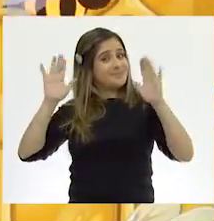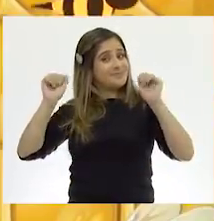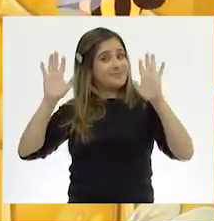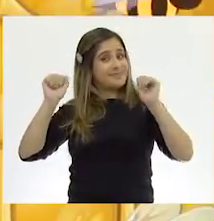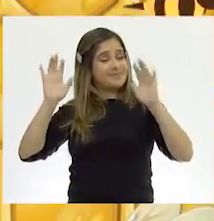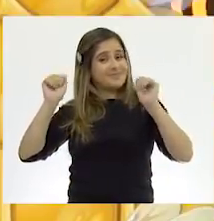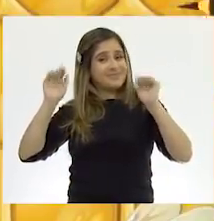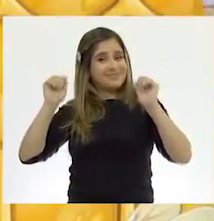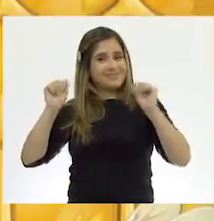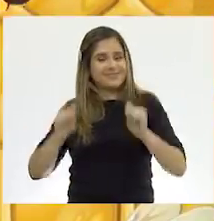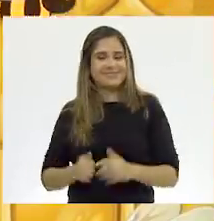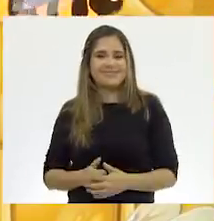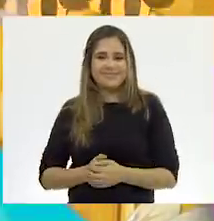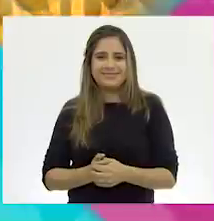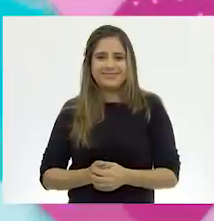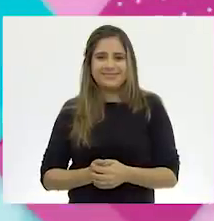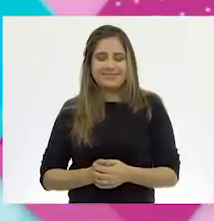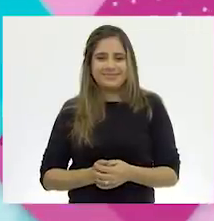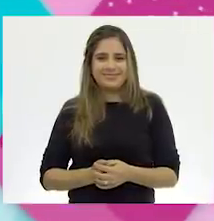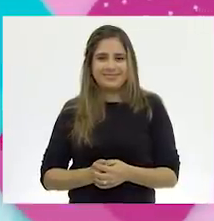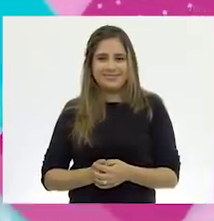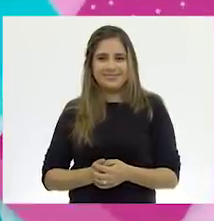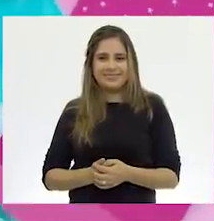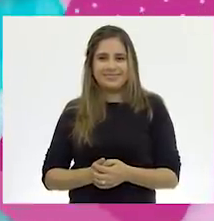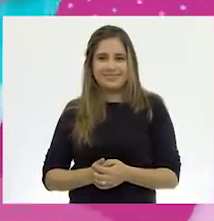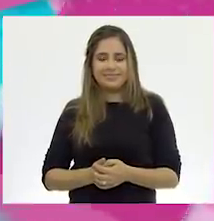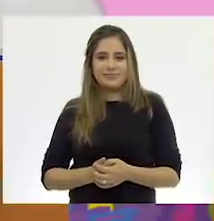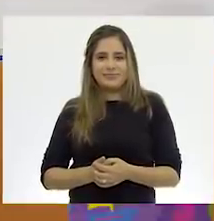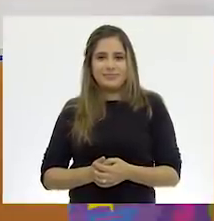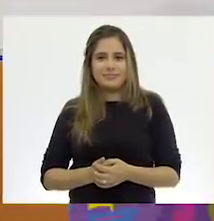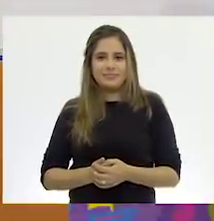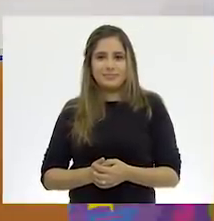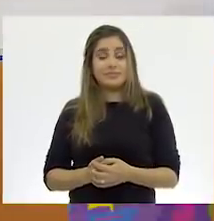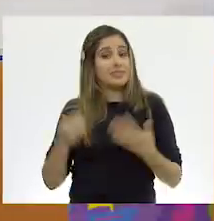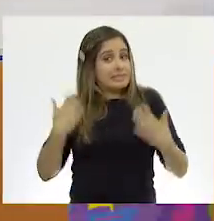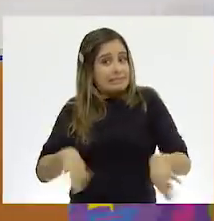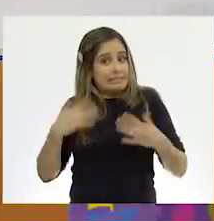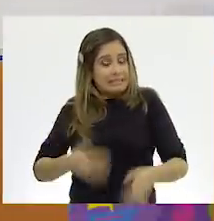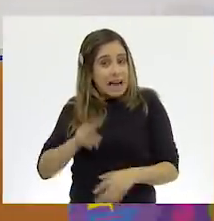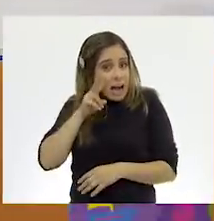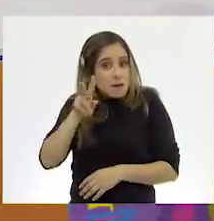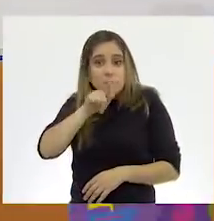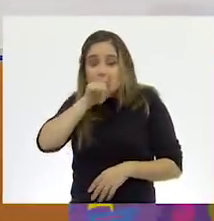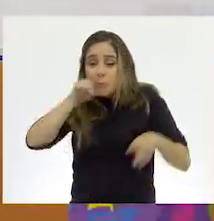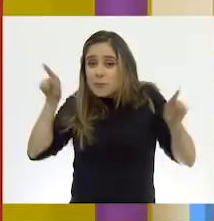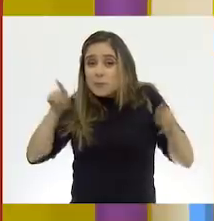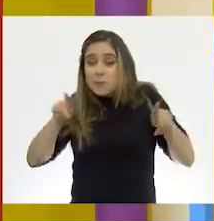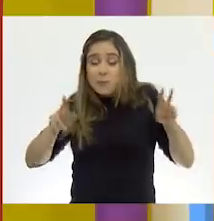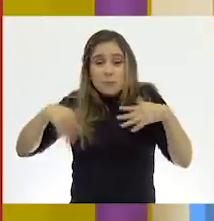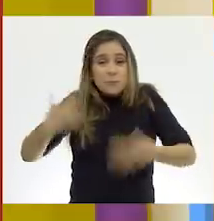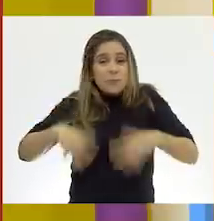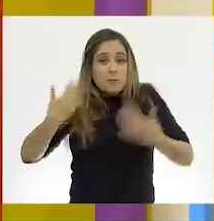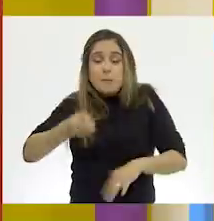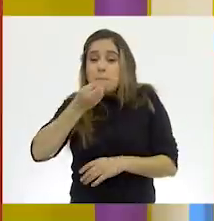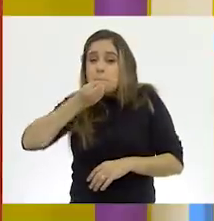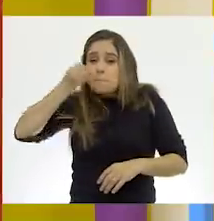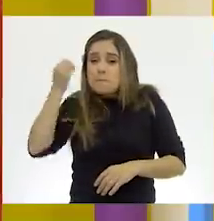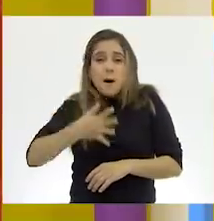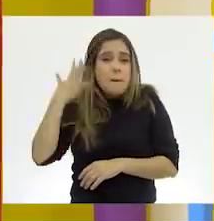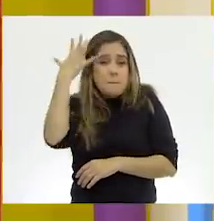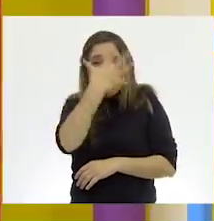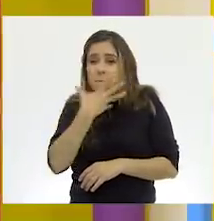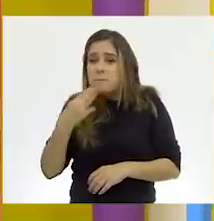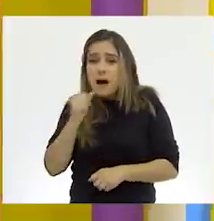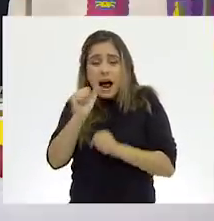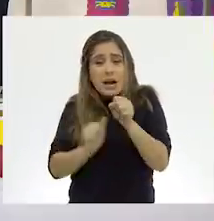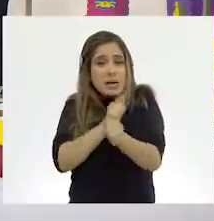¡Adiós! ¡Adiós! ¿Ya viste qué geniales son las abejas? Sí, qué maravillosos datos.